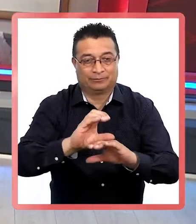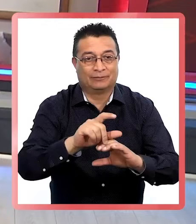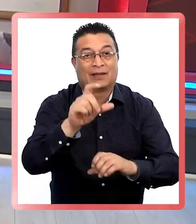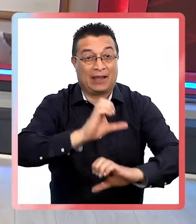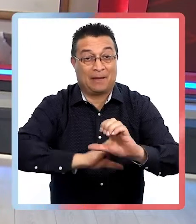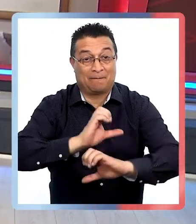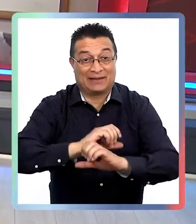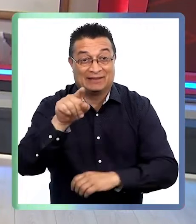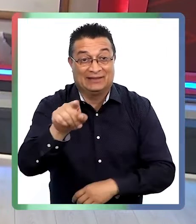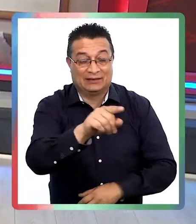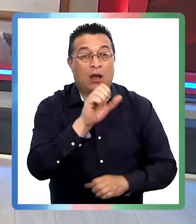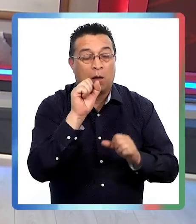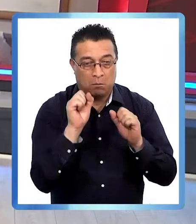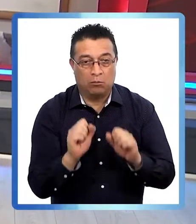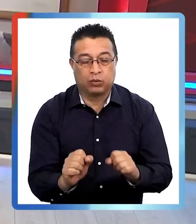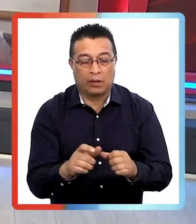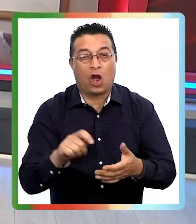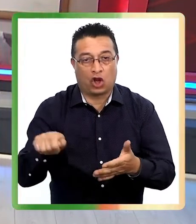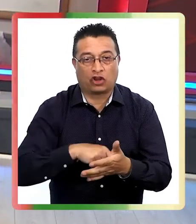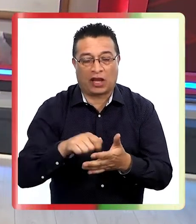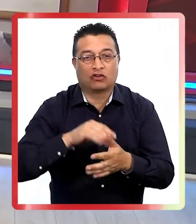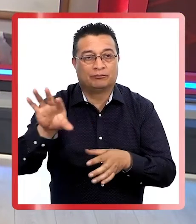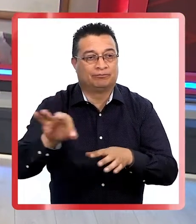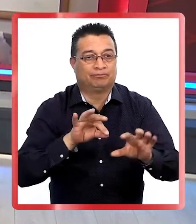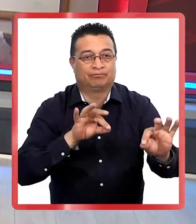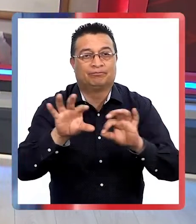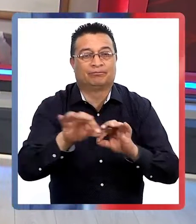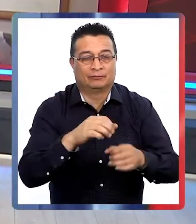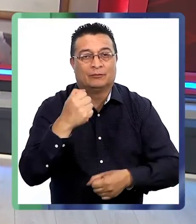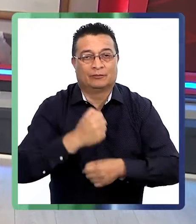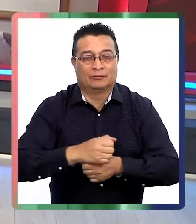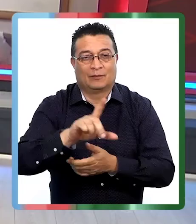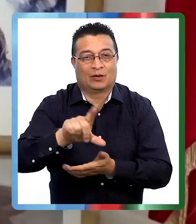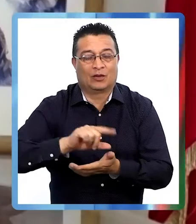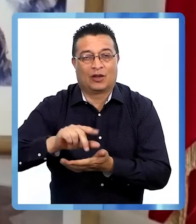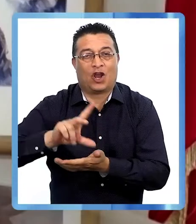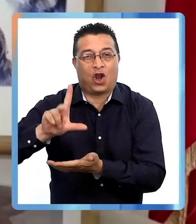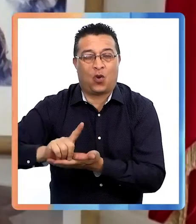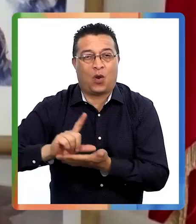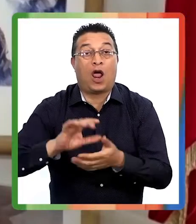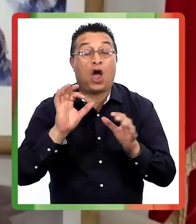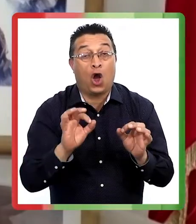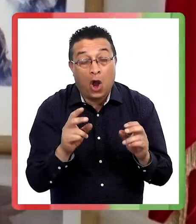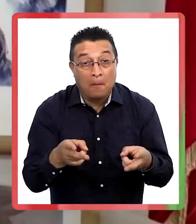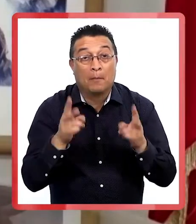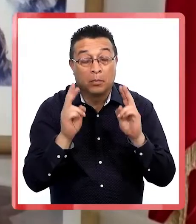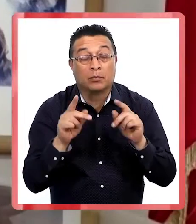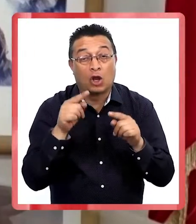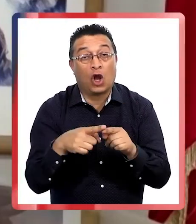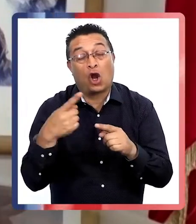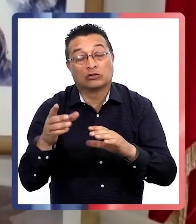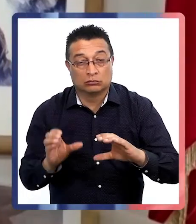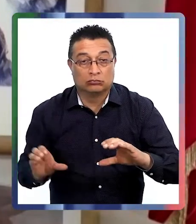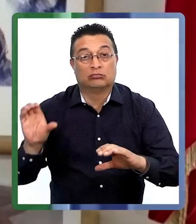los empleadores, de manera tal de que pudieran contratar gente en sus puestos de trabajo o permitir, a través del